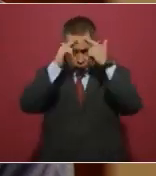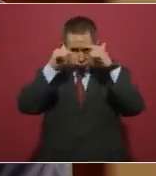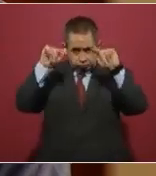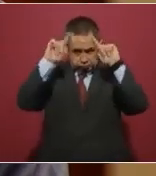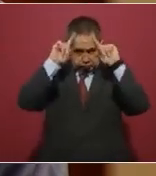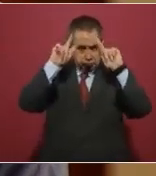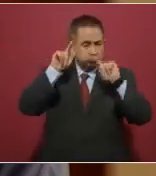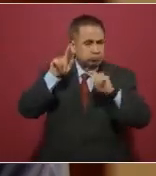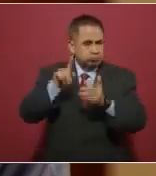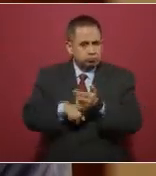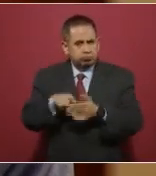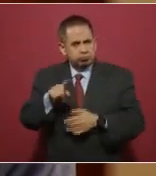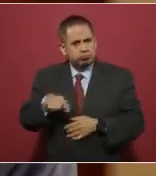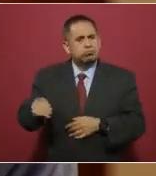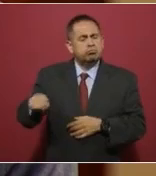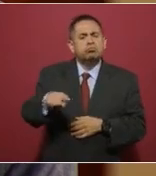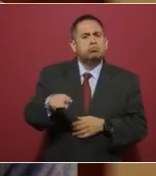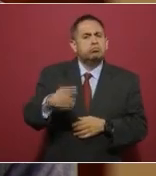las Fuerzas Armadas,